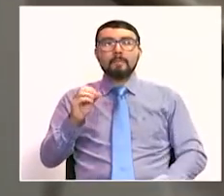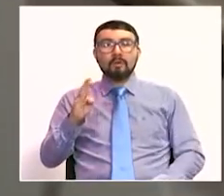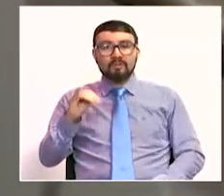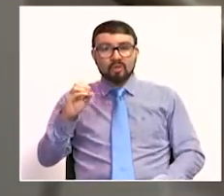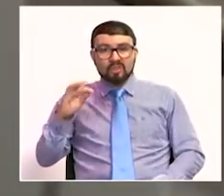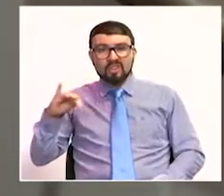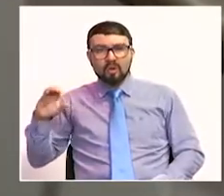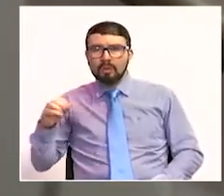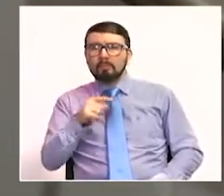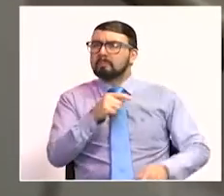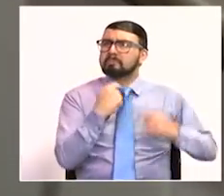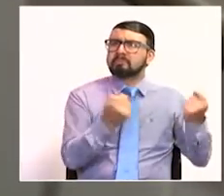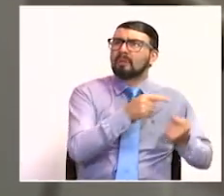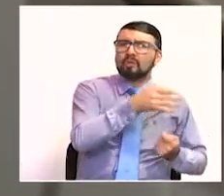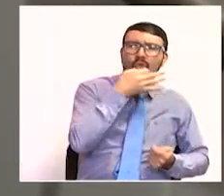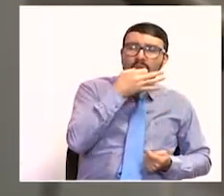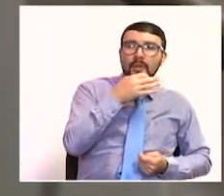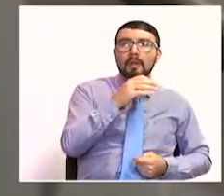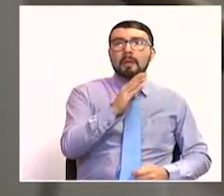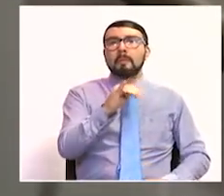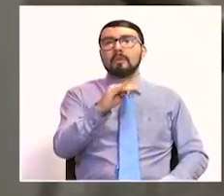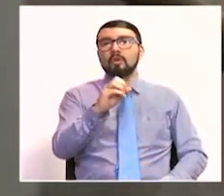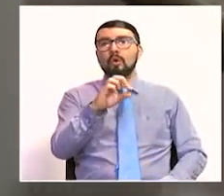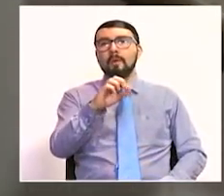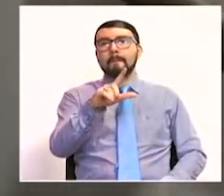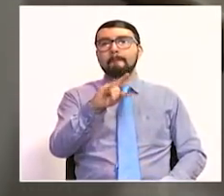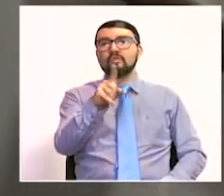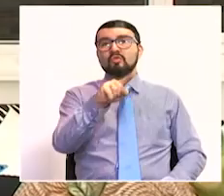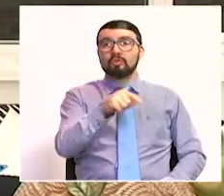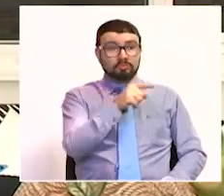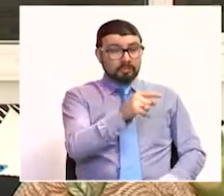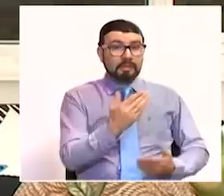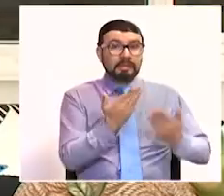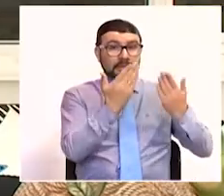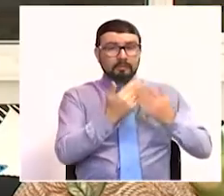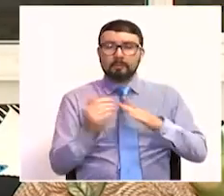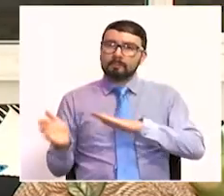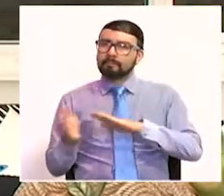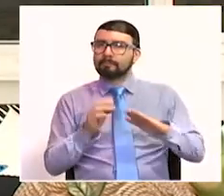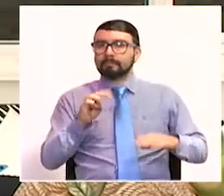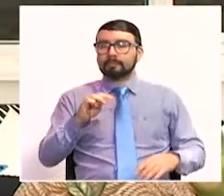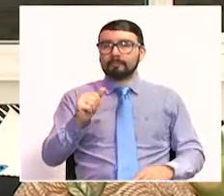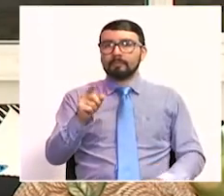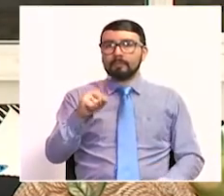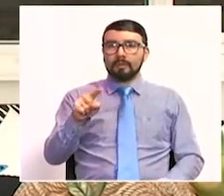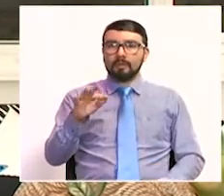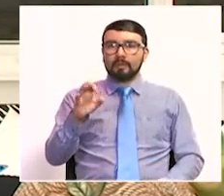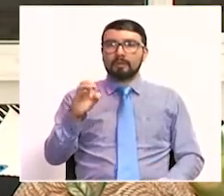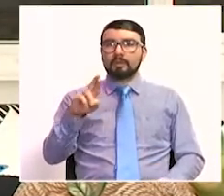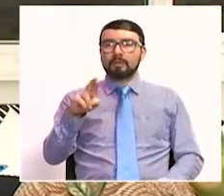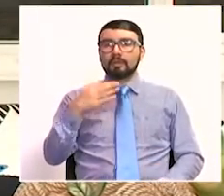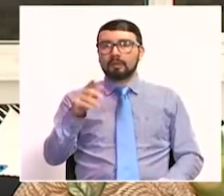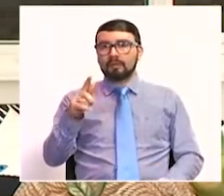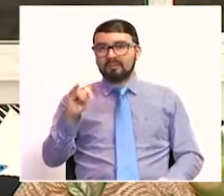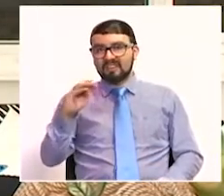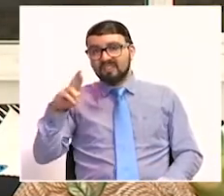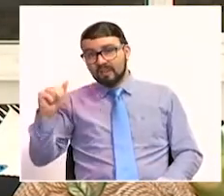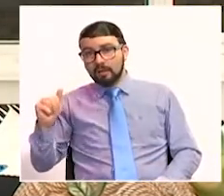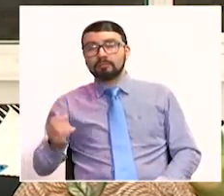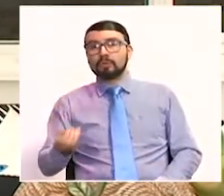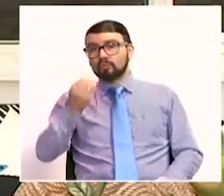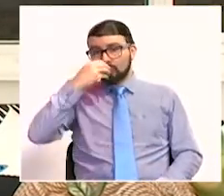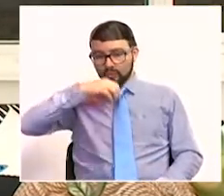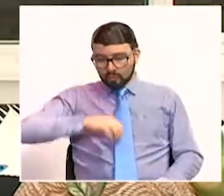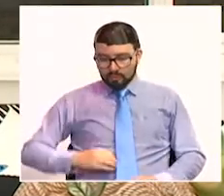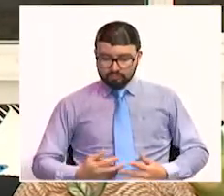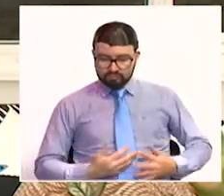una ayuda maravillosa, probióticos traídos de Bulgaria. El Master Fibra, prebióticos. Las enzimas digestivas,